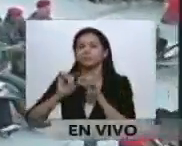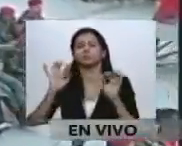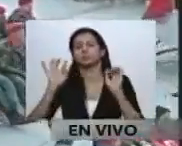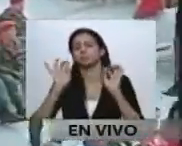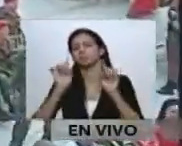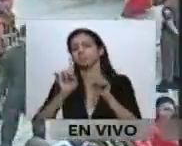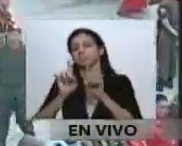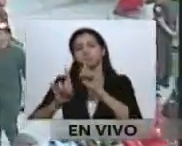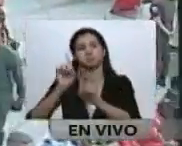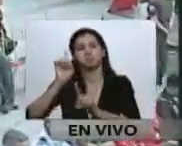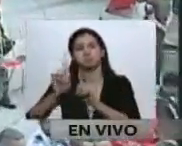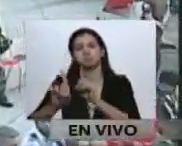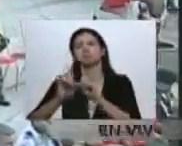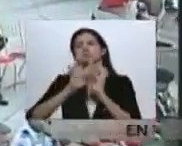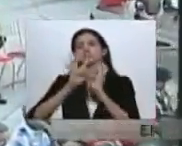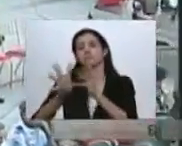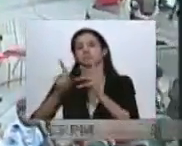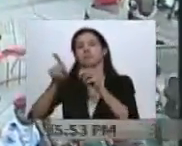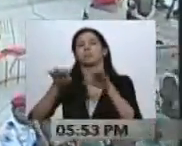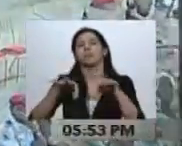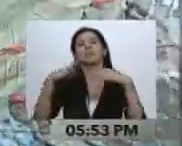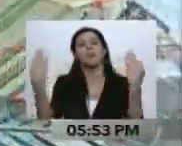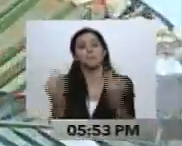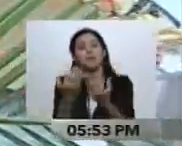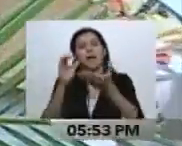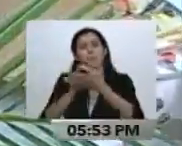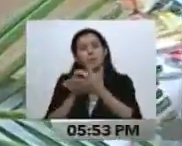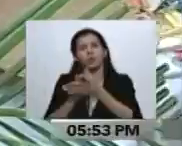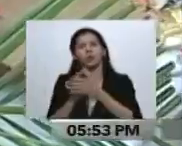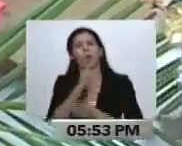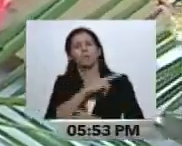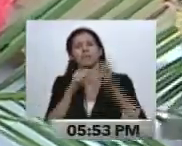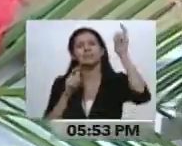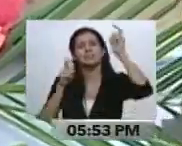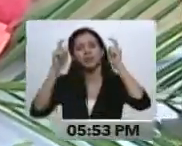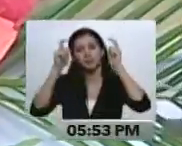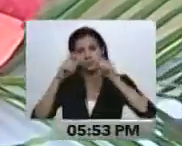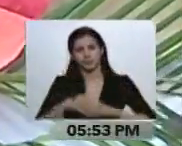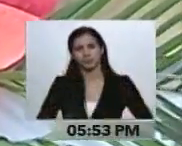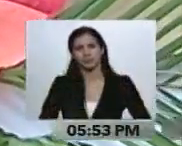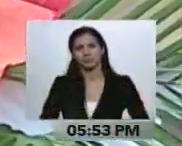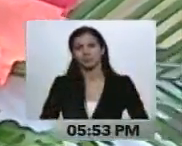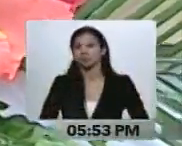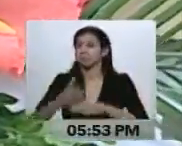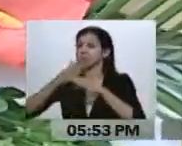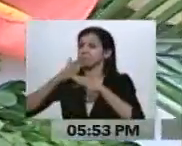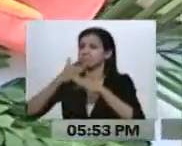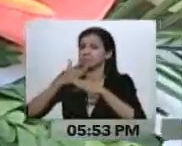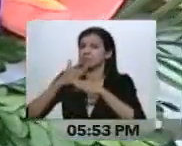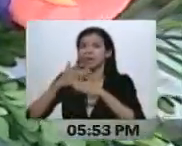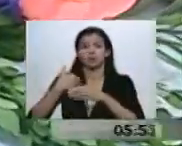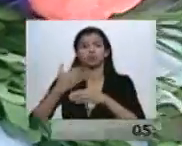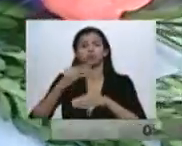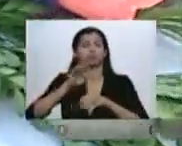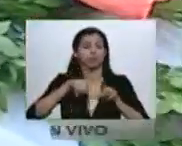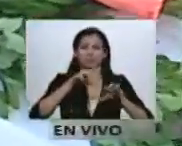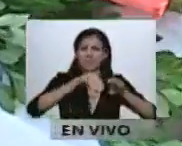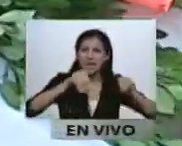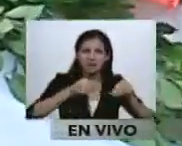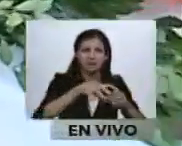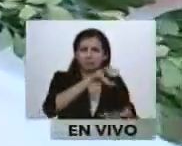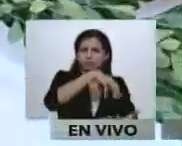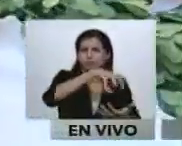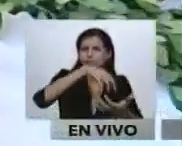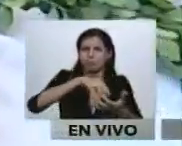encuentra presente los familiares y amigos del comandante Hugo Chávez. Compartiendo lo que producimos sin daños